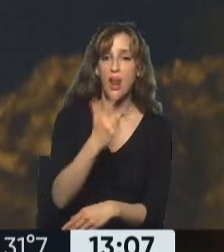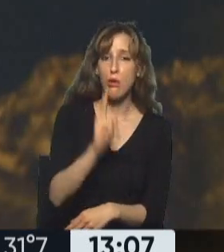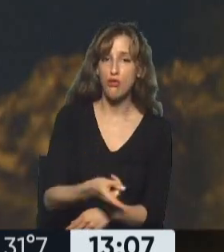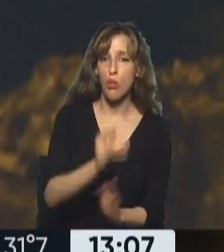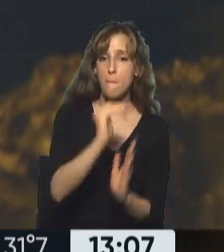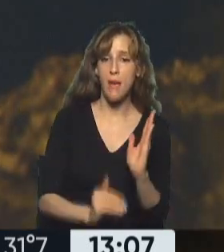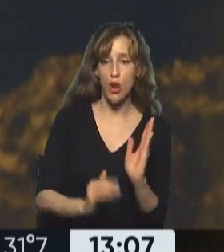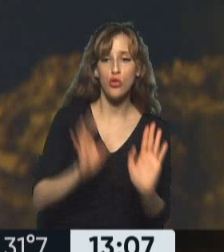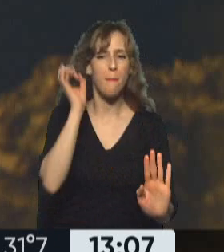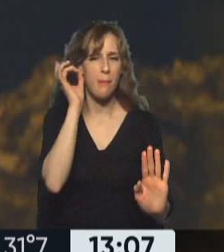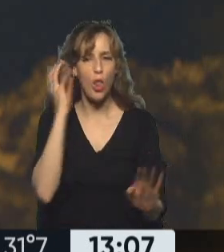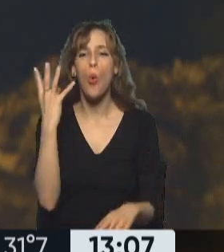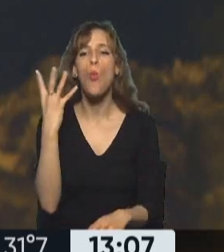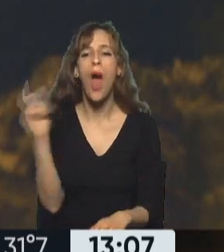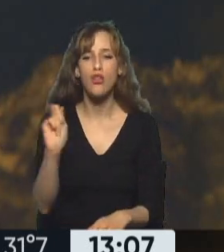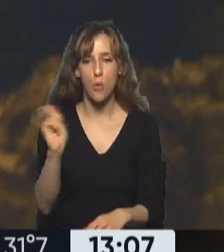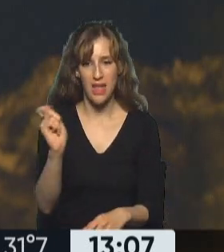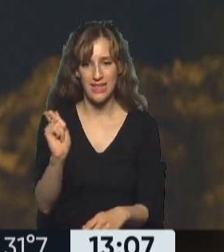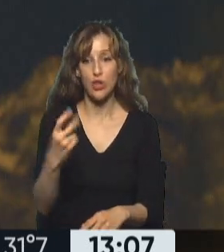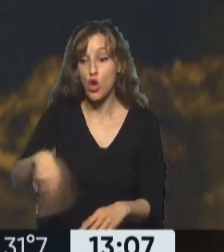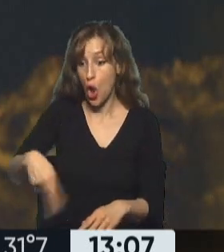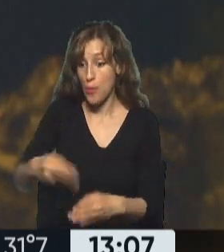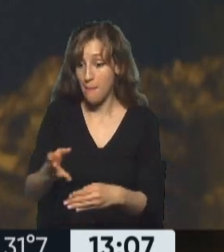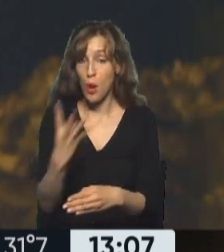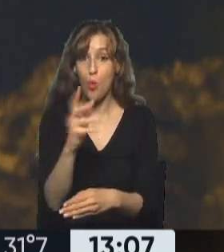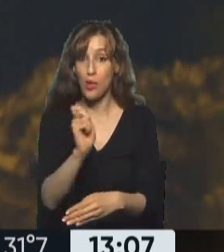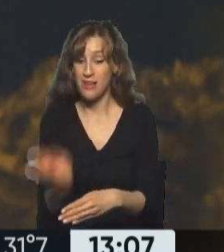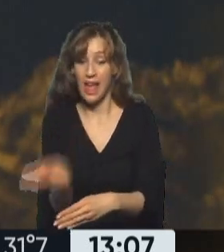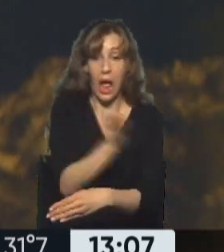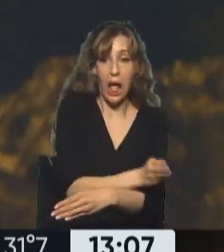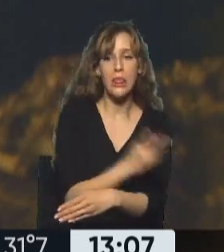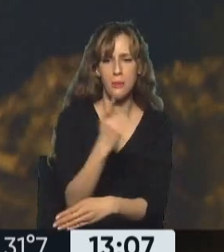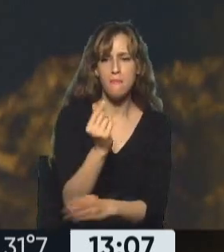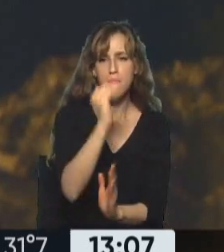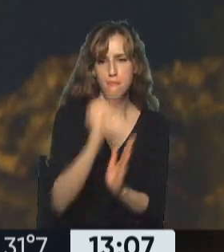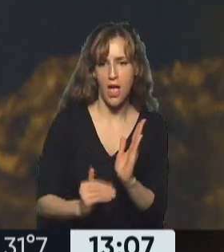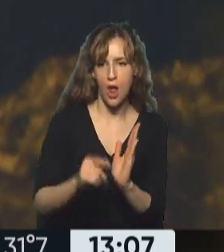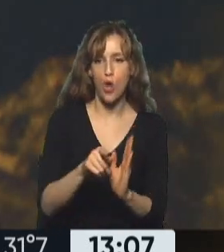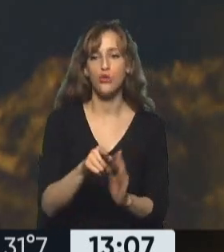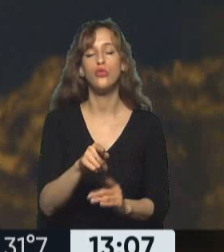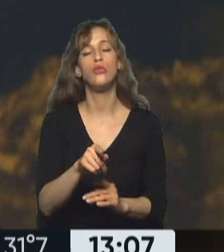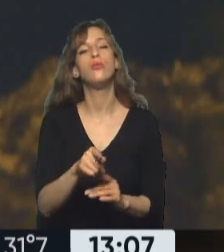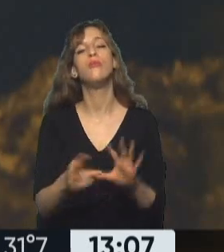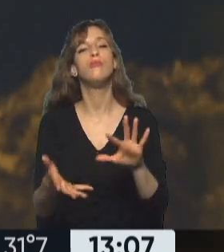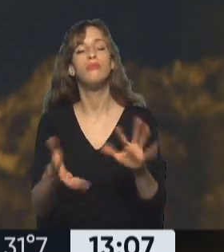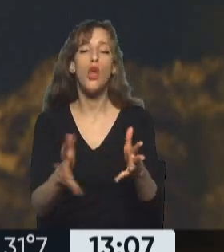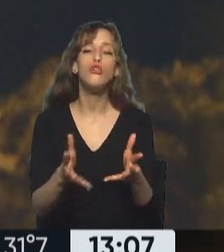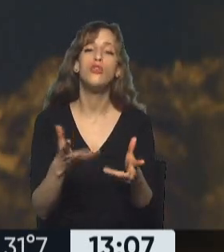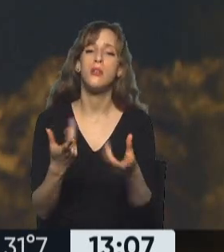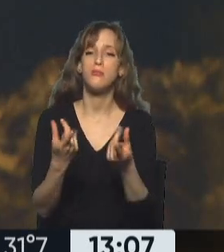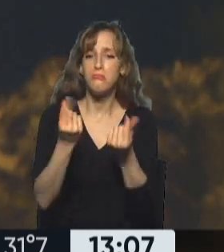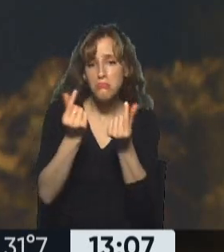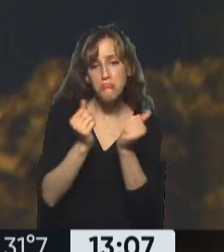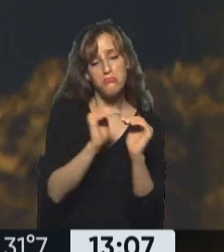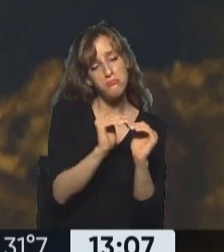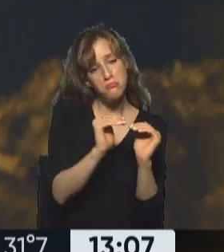Me corrijo, en los últimos 4 meses previo a noviembre. Es decir, tenía una tendencia en donde se estaba entre estabilizando y